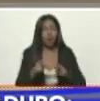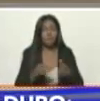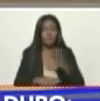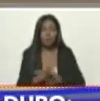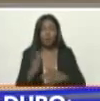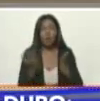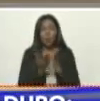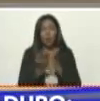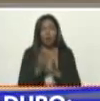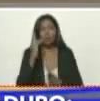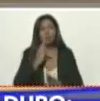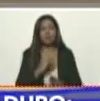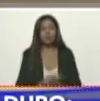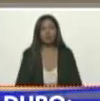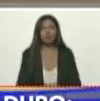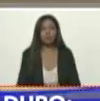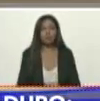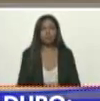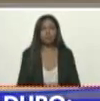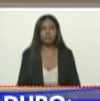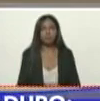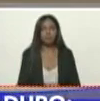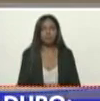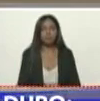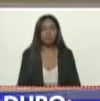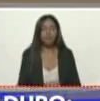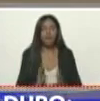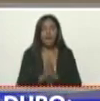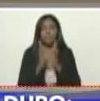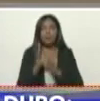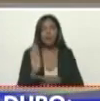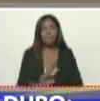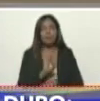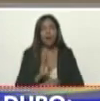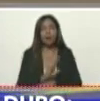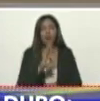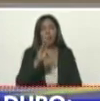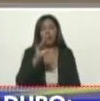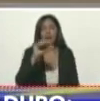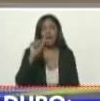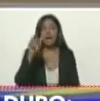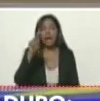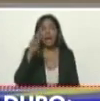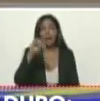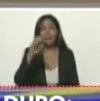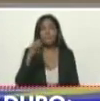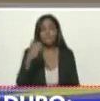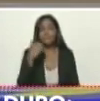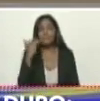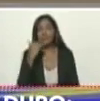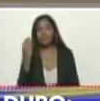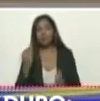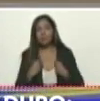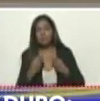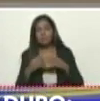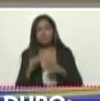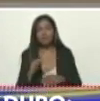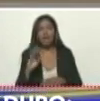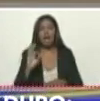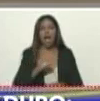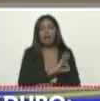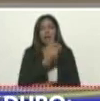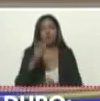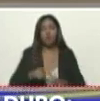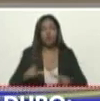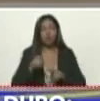escuela bolivariana El Carmen. ¿Dónde? En el barrio El Carmen. Mis vecinos del barrio El Carmen de Barquisimeto.